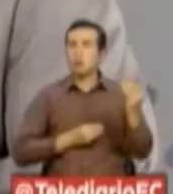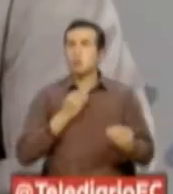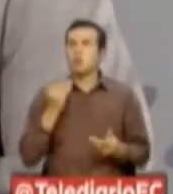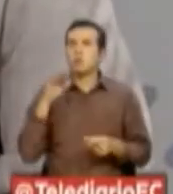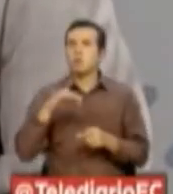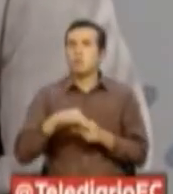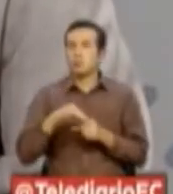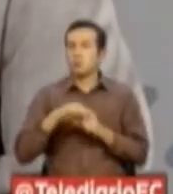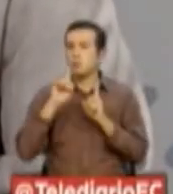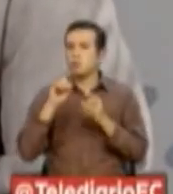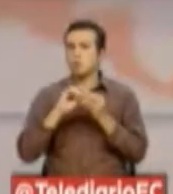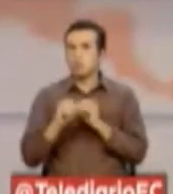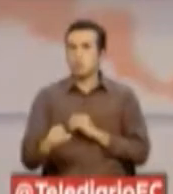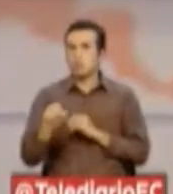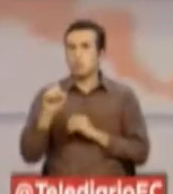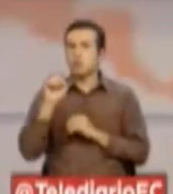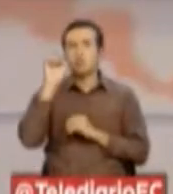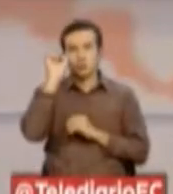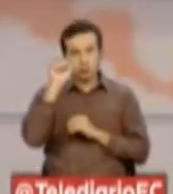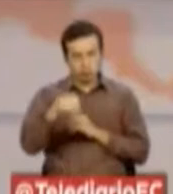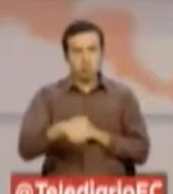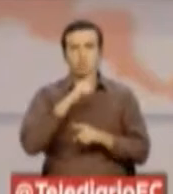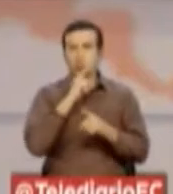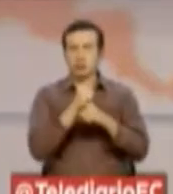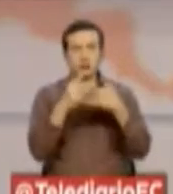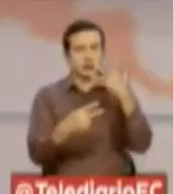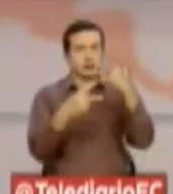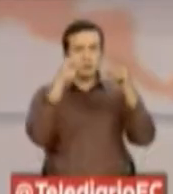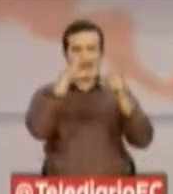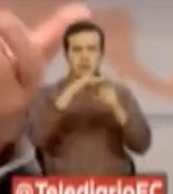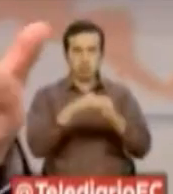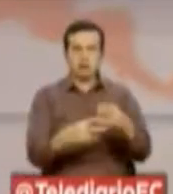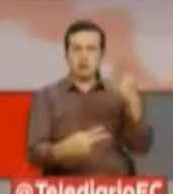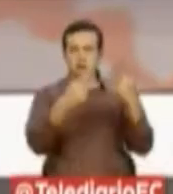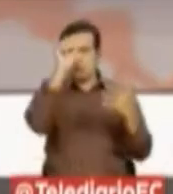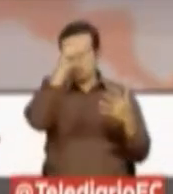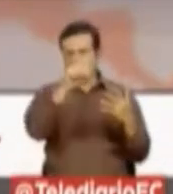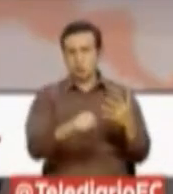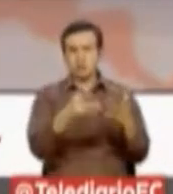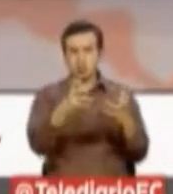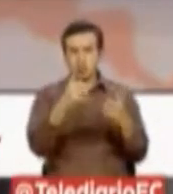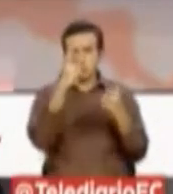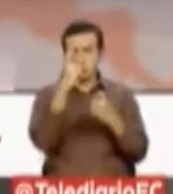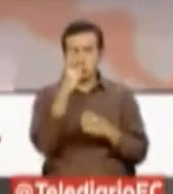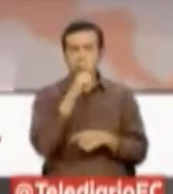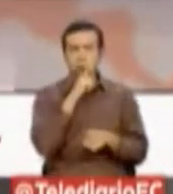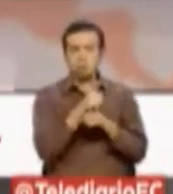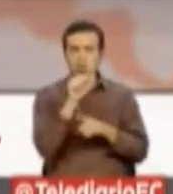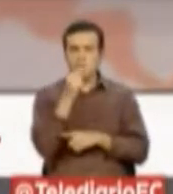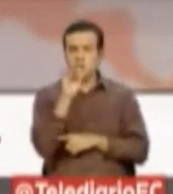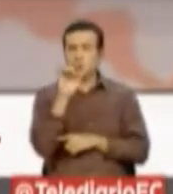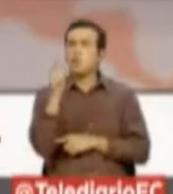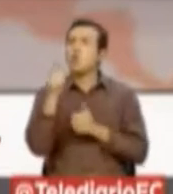pregunta dado si yo soy un partidario de que aquí quisiera apropiarnos de la pregunta que esté listo a gusto cuál es la